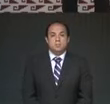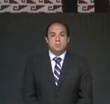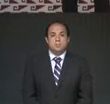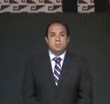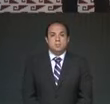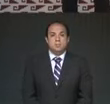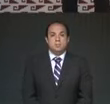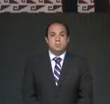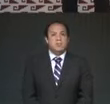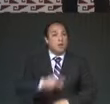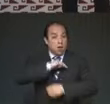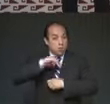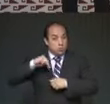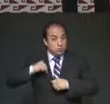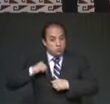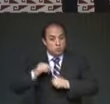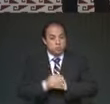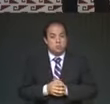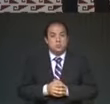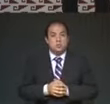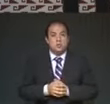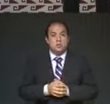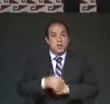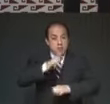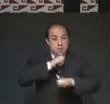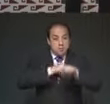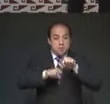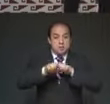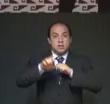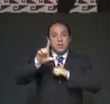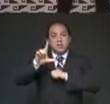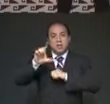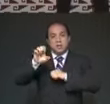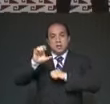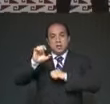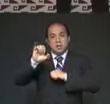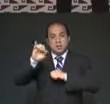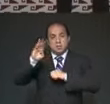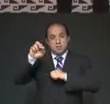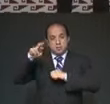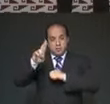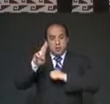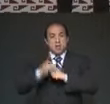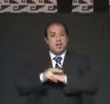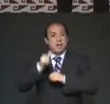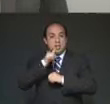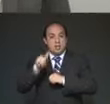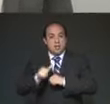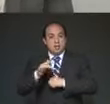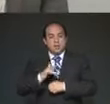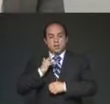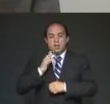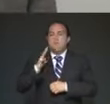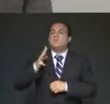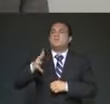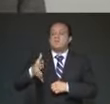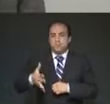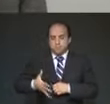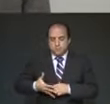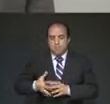Para nosotros, somos una empresa Leitner de Italia, es un honor que